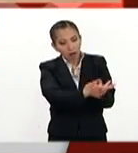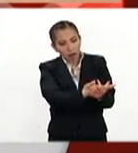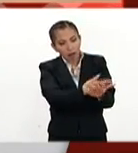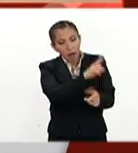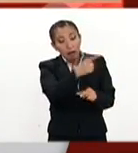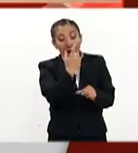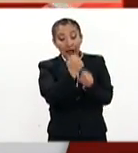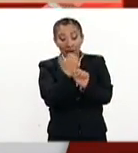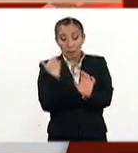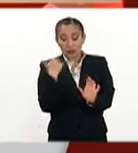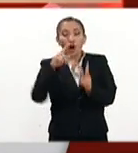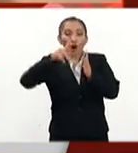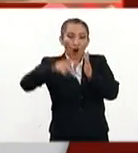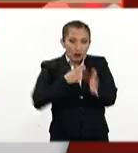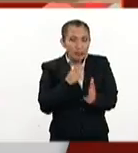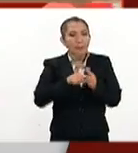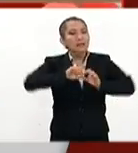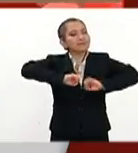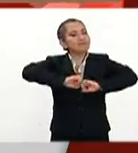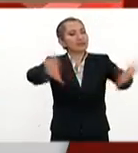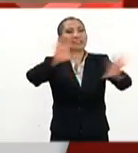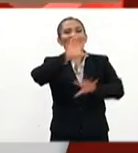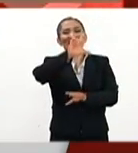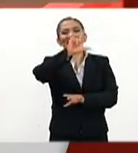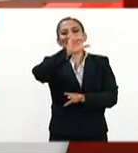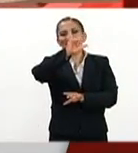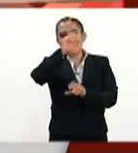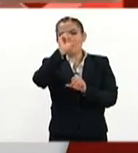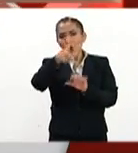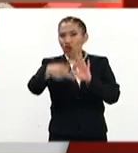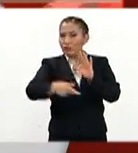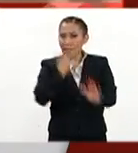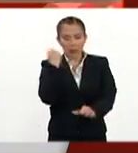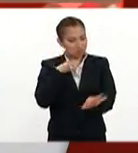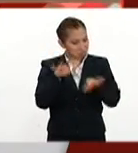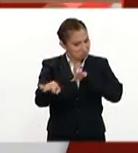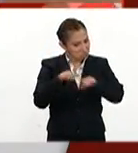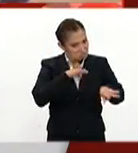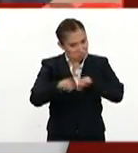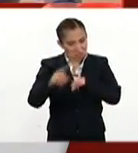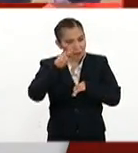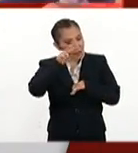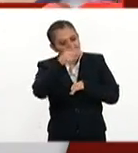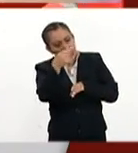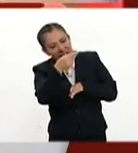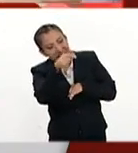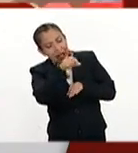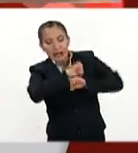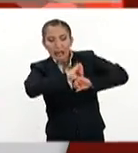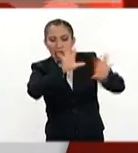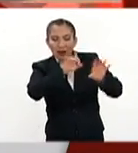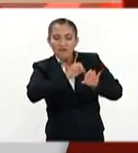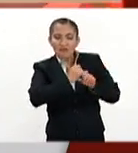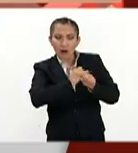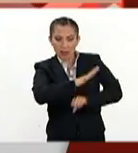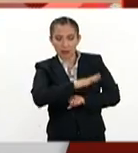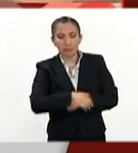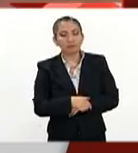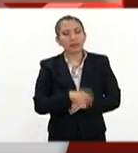año pasado empezamos a relanzar CLIA justamente por esta, por ver la necesidad de aclarar, ¿no? Pero